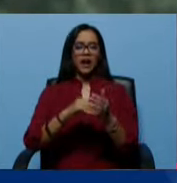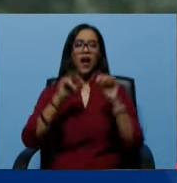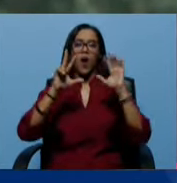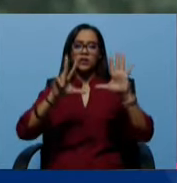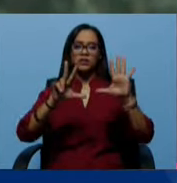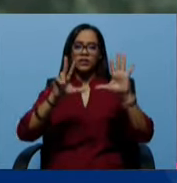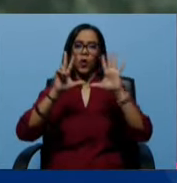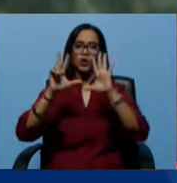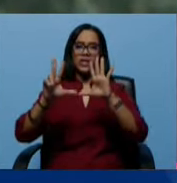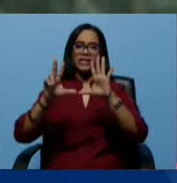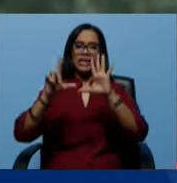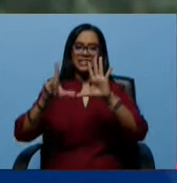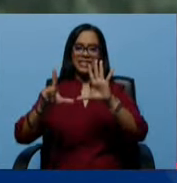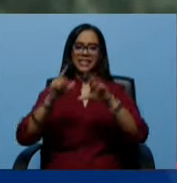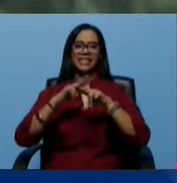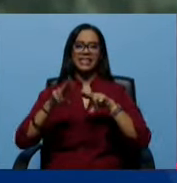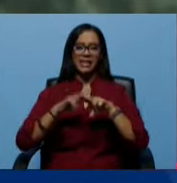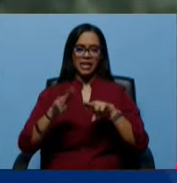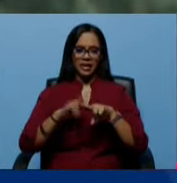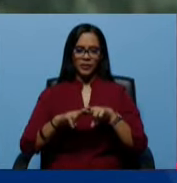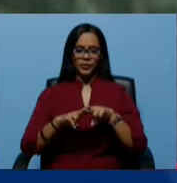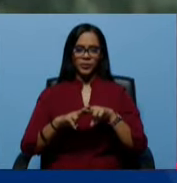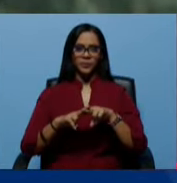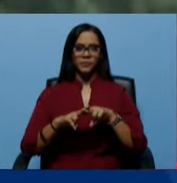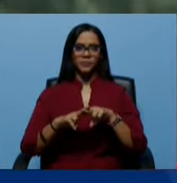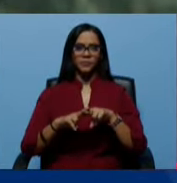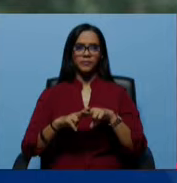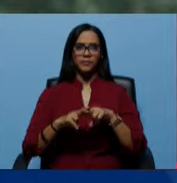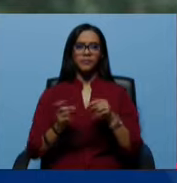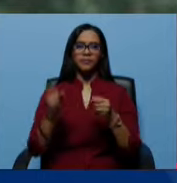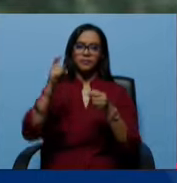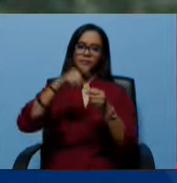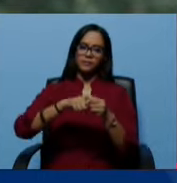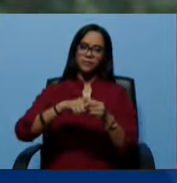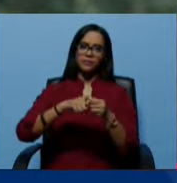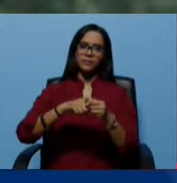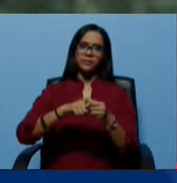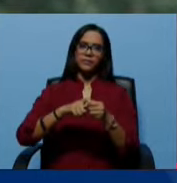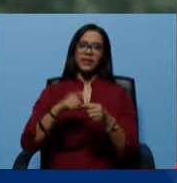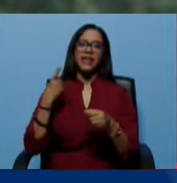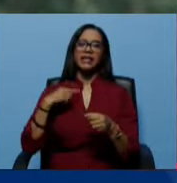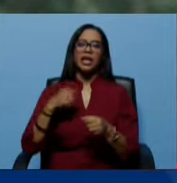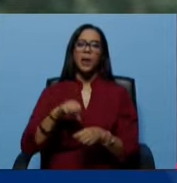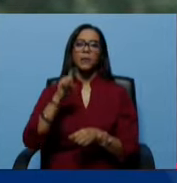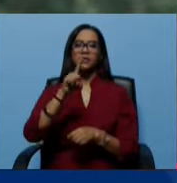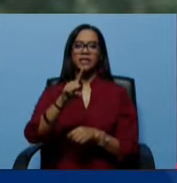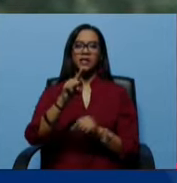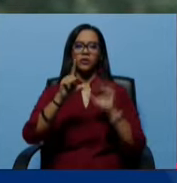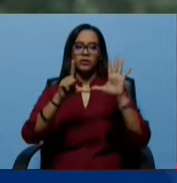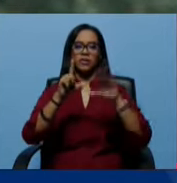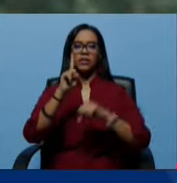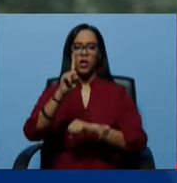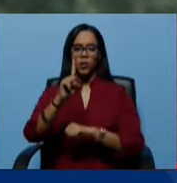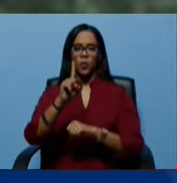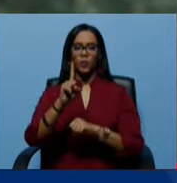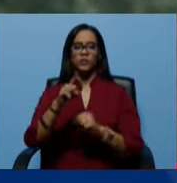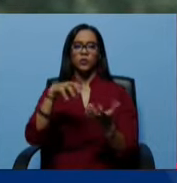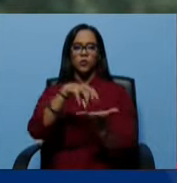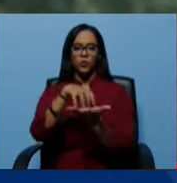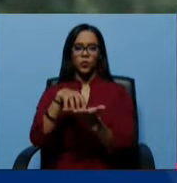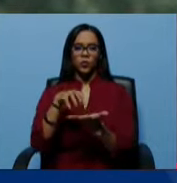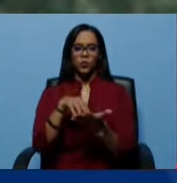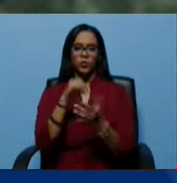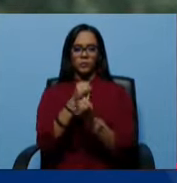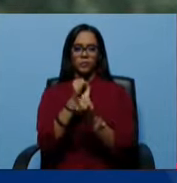213,887 niños y niñas incorporado. Tenemos 171 núcleos de infocentros en todo el